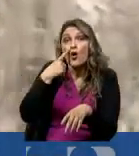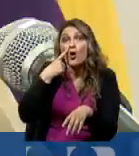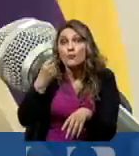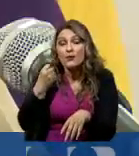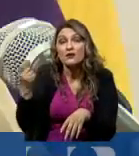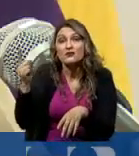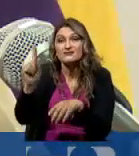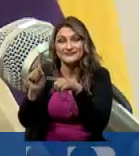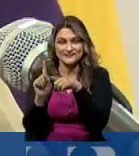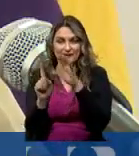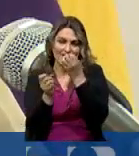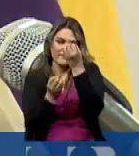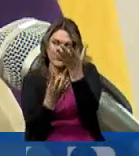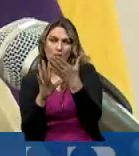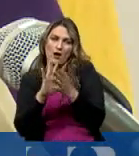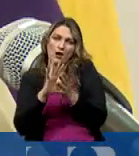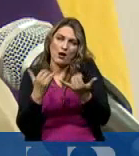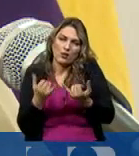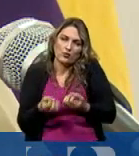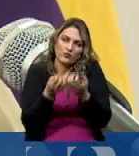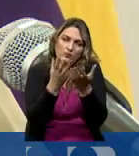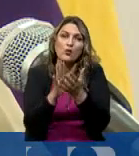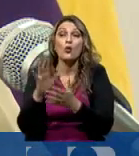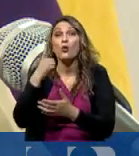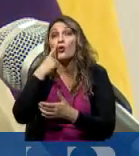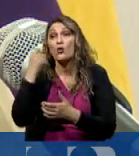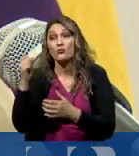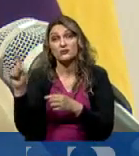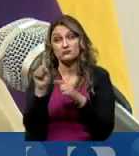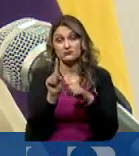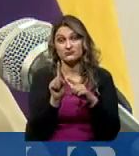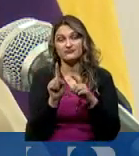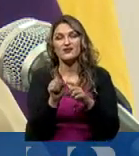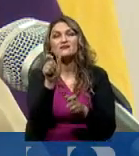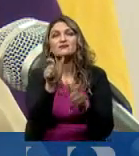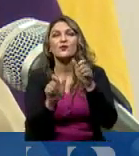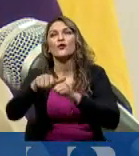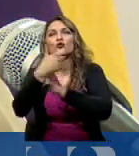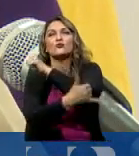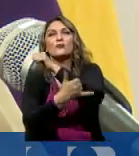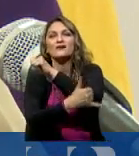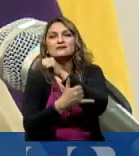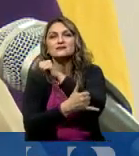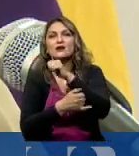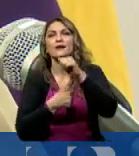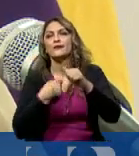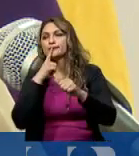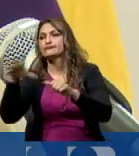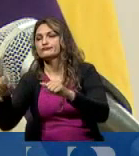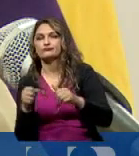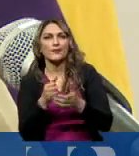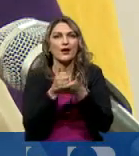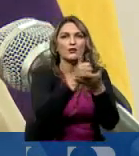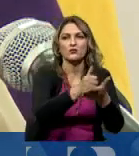este hecho es relevante toda vez que en este tráfico de inmigrantes hubo dos ciudadanos ecuatorianos que